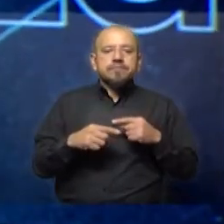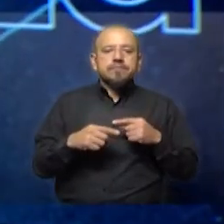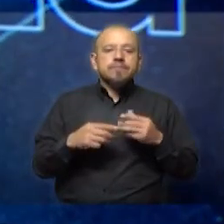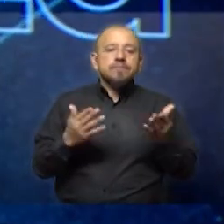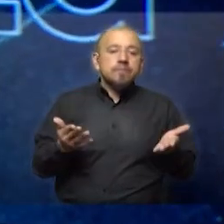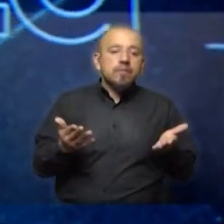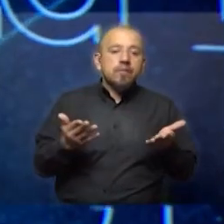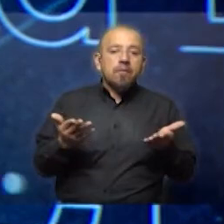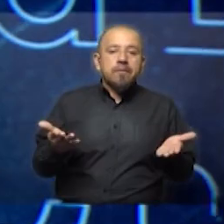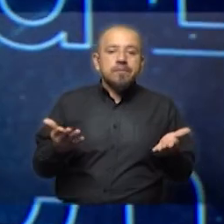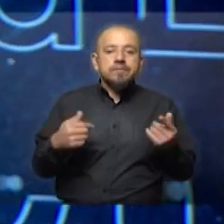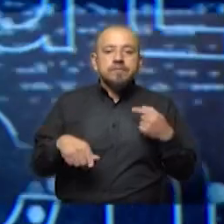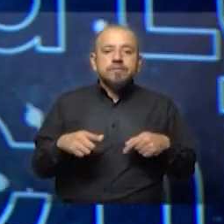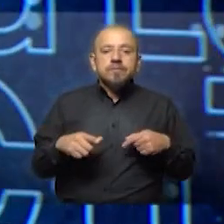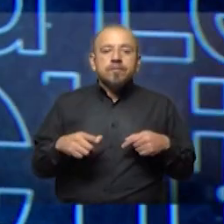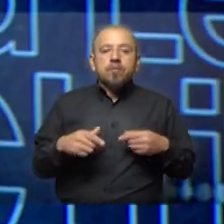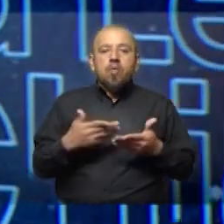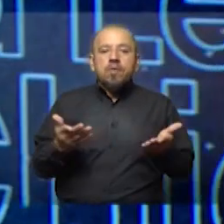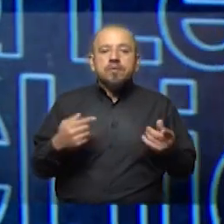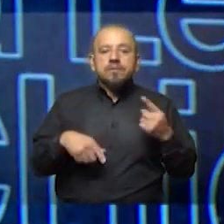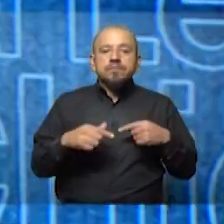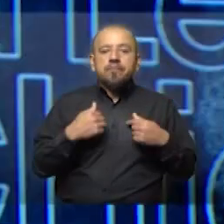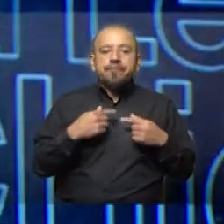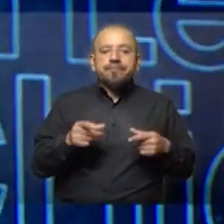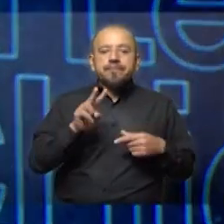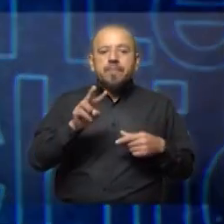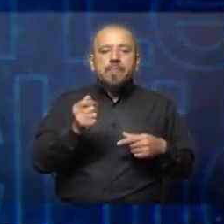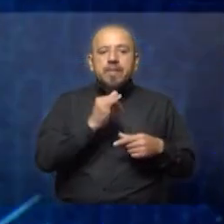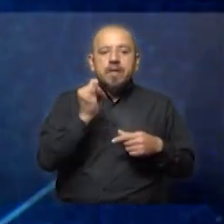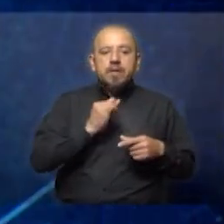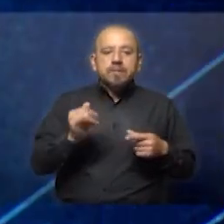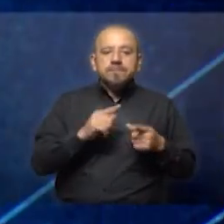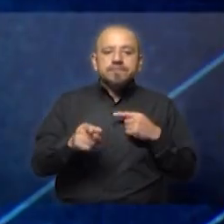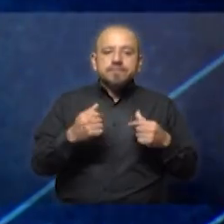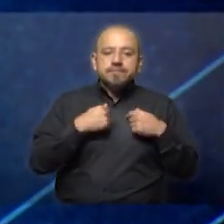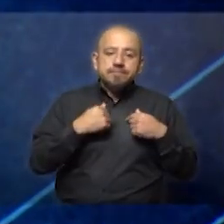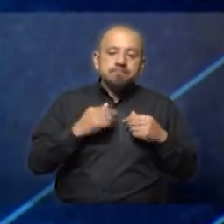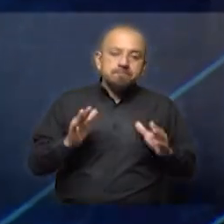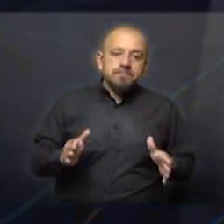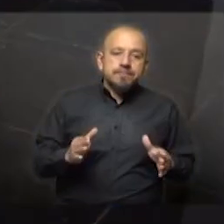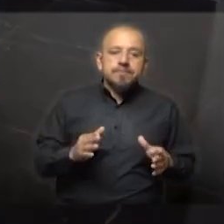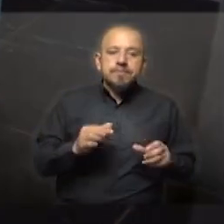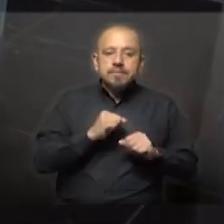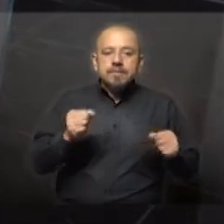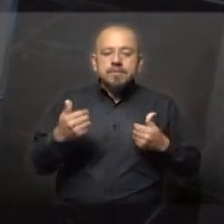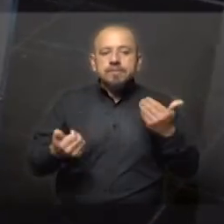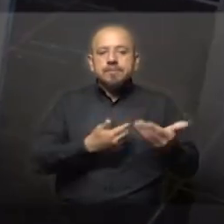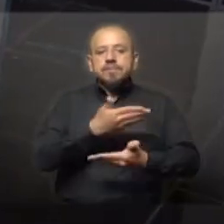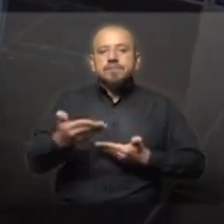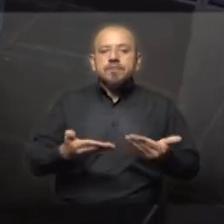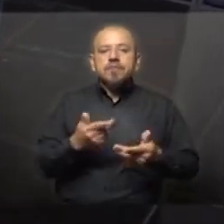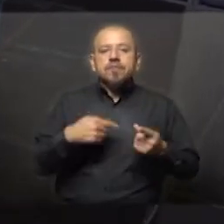viniendo acá desde este lugar de Simple electora de Eva Ferreira No así que dentro de mis limitaciones poder intercambiar